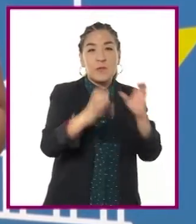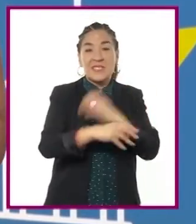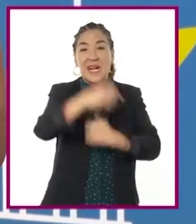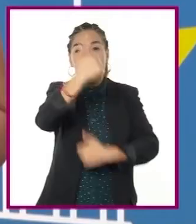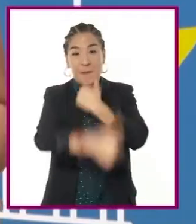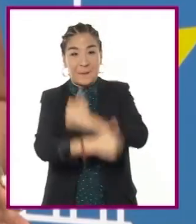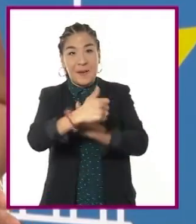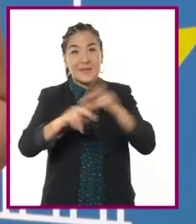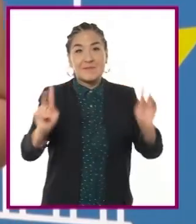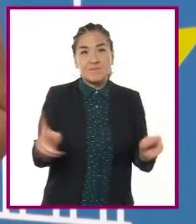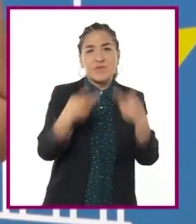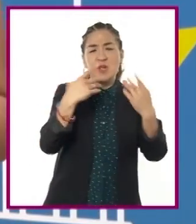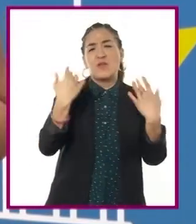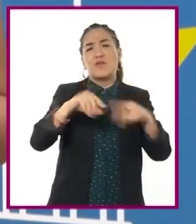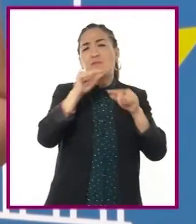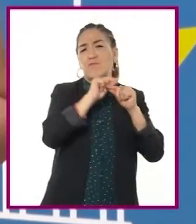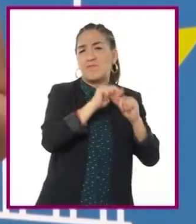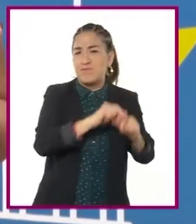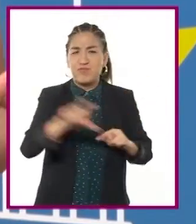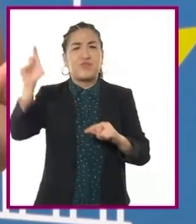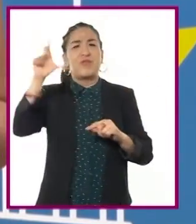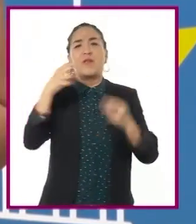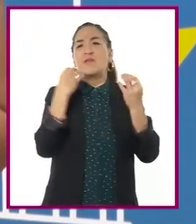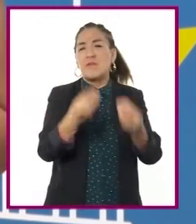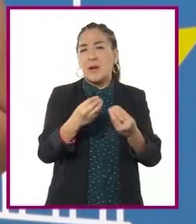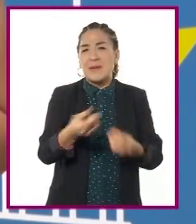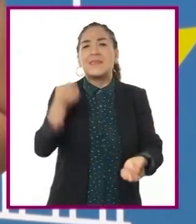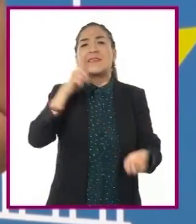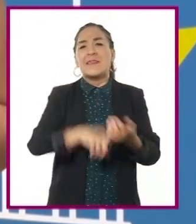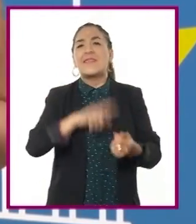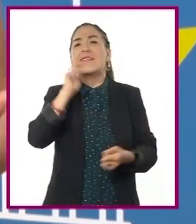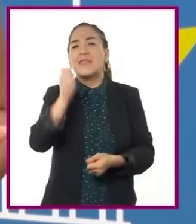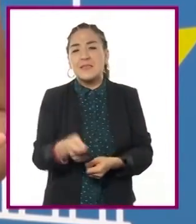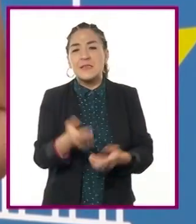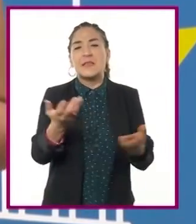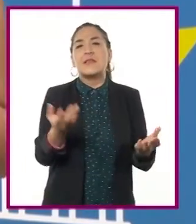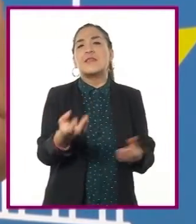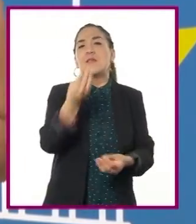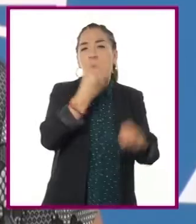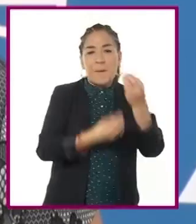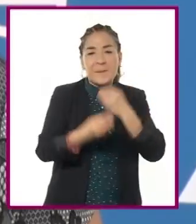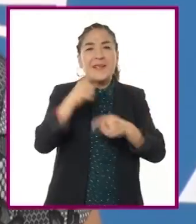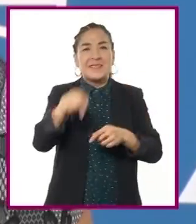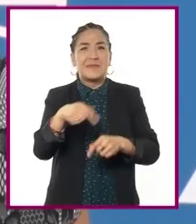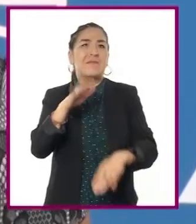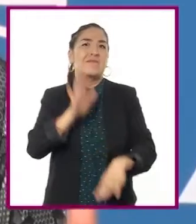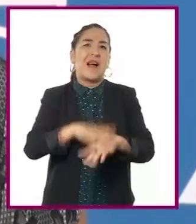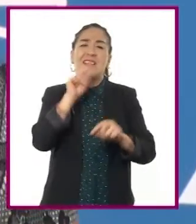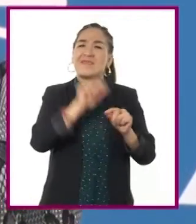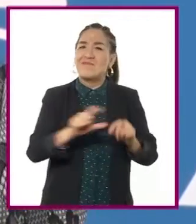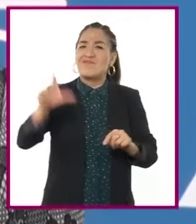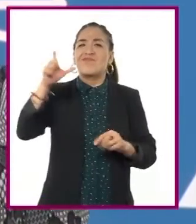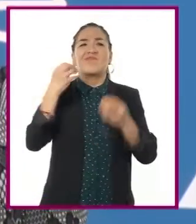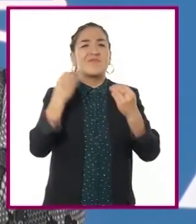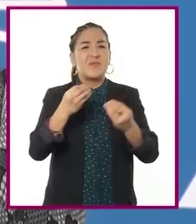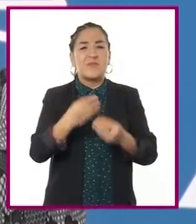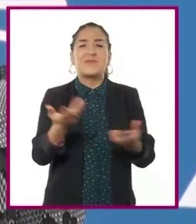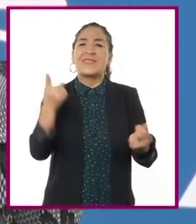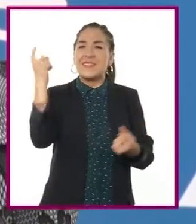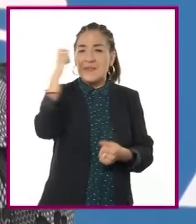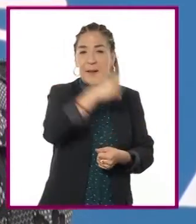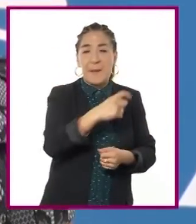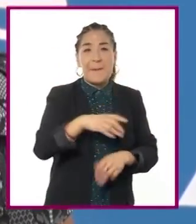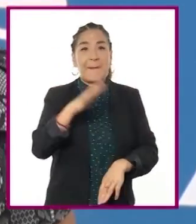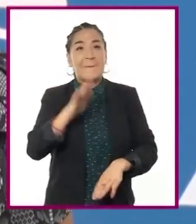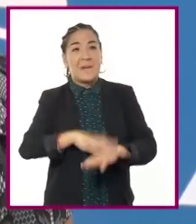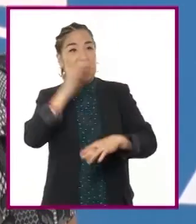el mercado, se dispararon, sobre todo los básicos, ocasionando escasez. Se incrementó el número de ricos